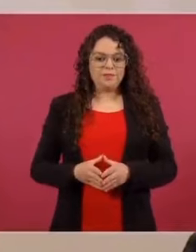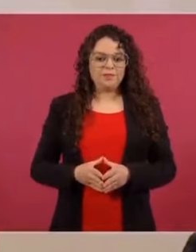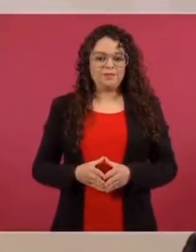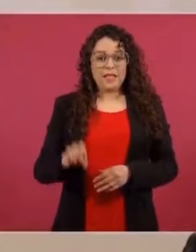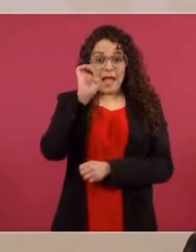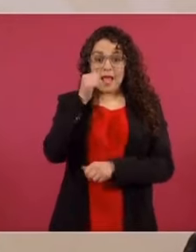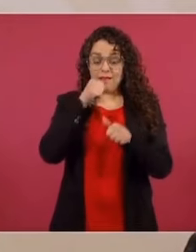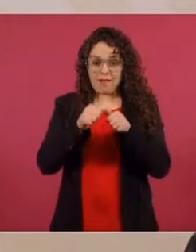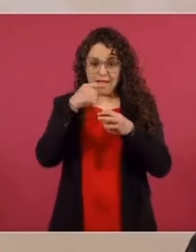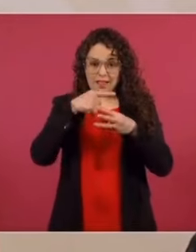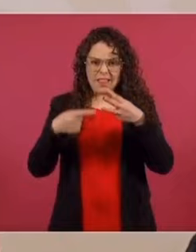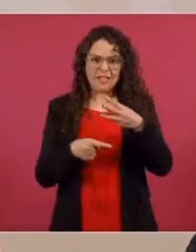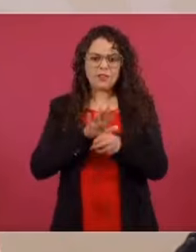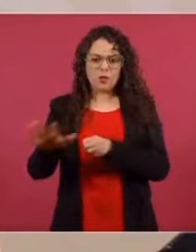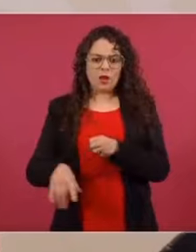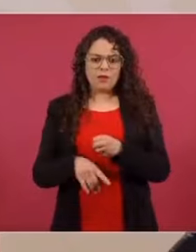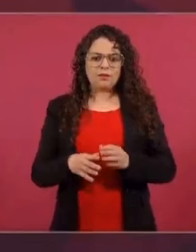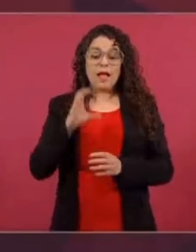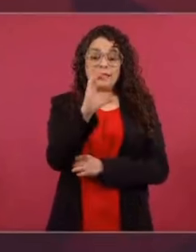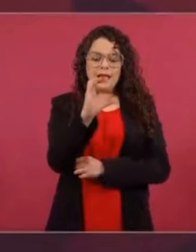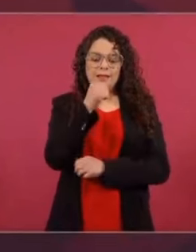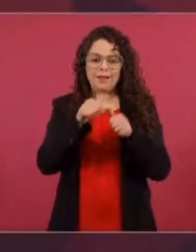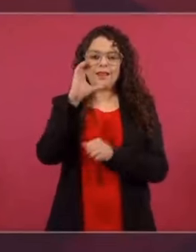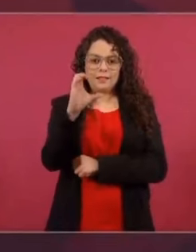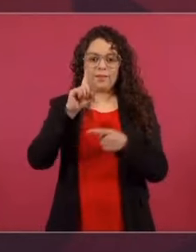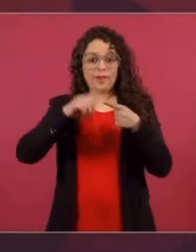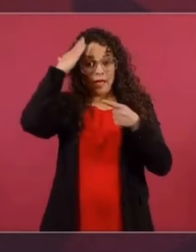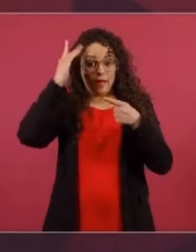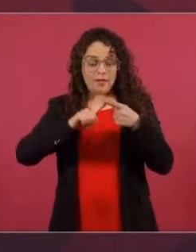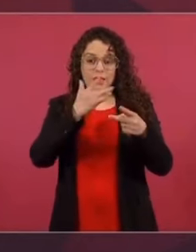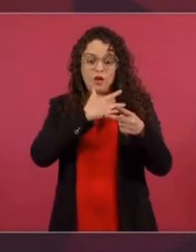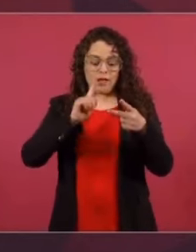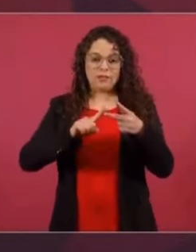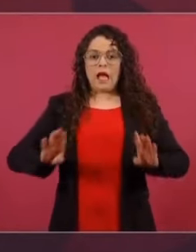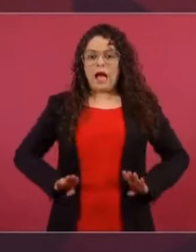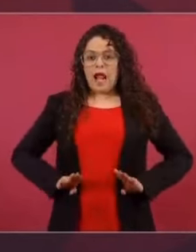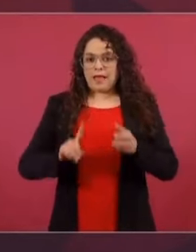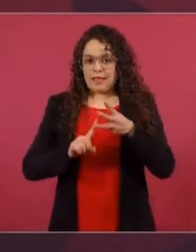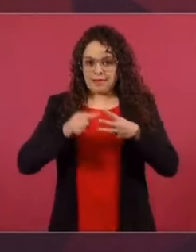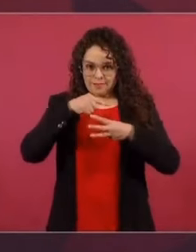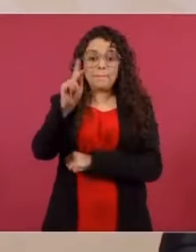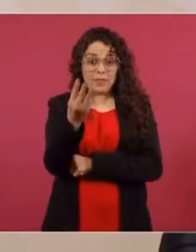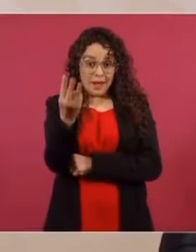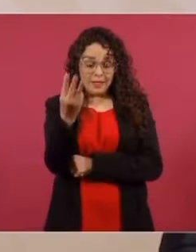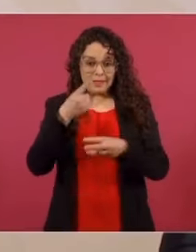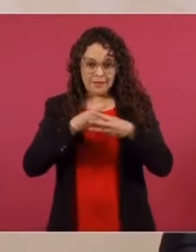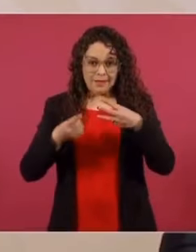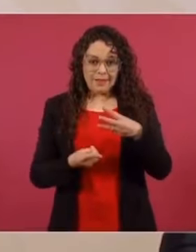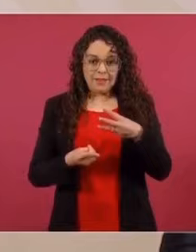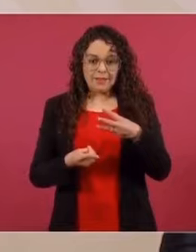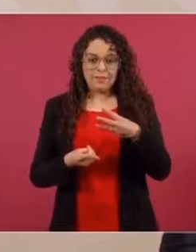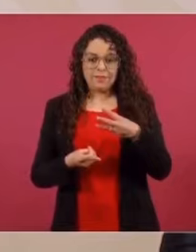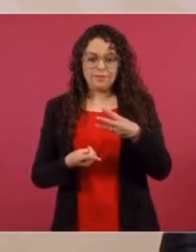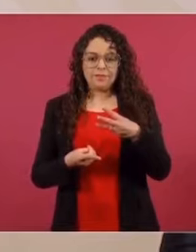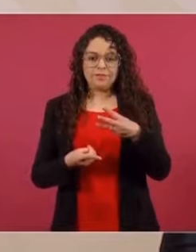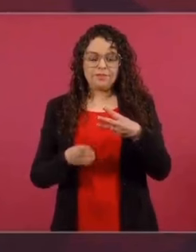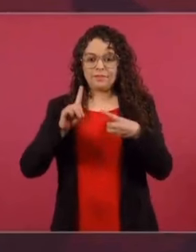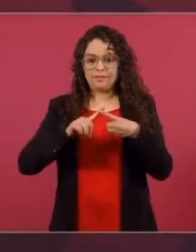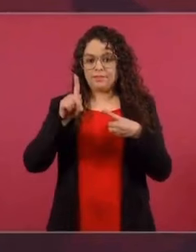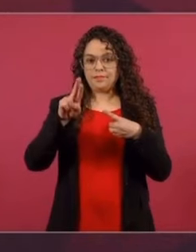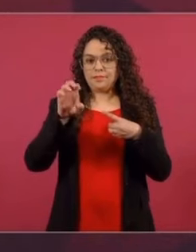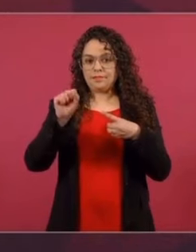Las 13 son cabeza, corazón y carácter. Y las 3P es